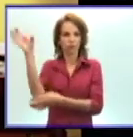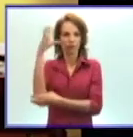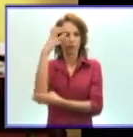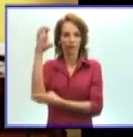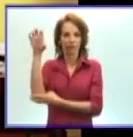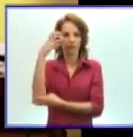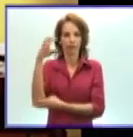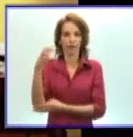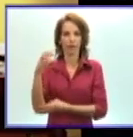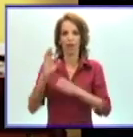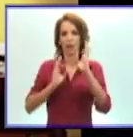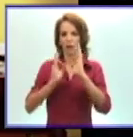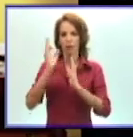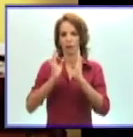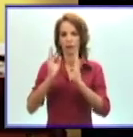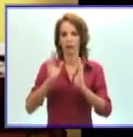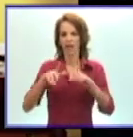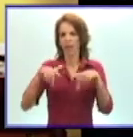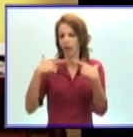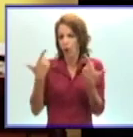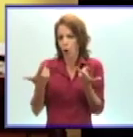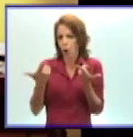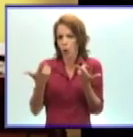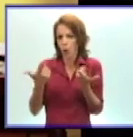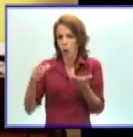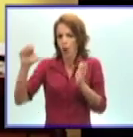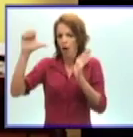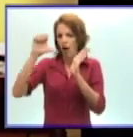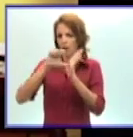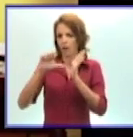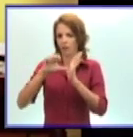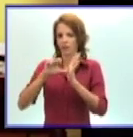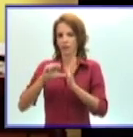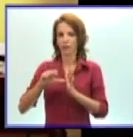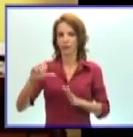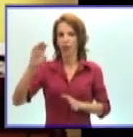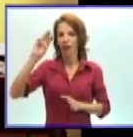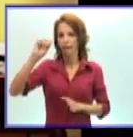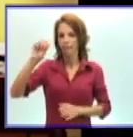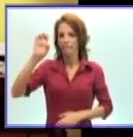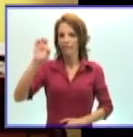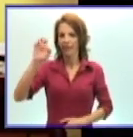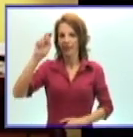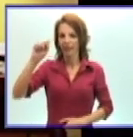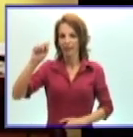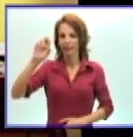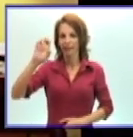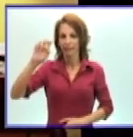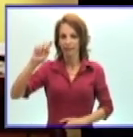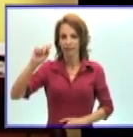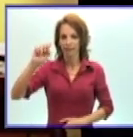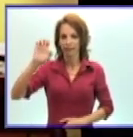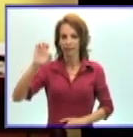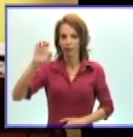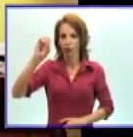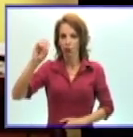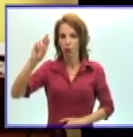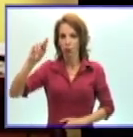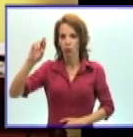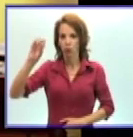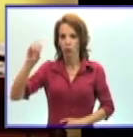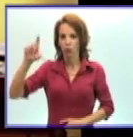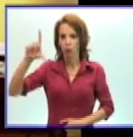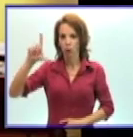que funcionara como centro meteorológico. Tuvieron que conseguir, es decir, comprar algunos instrumentos